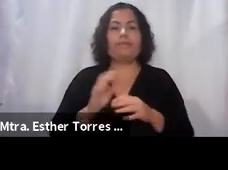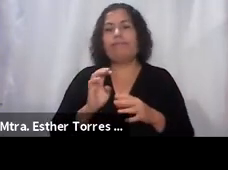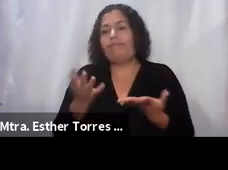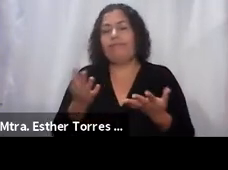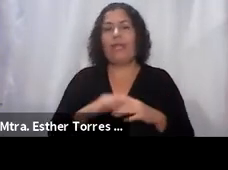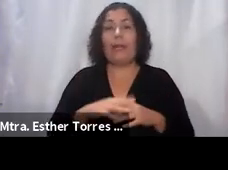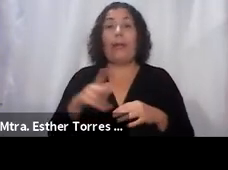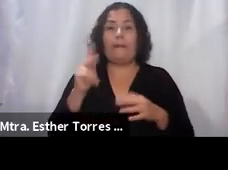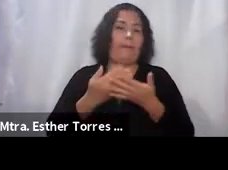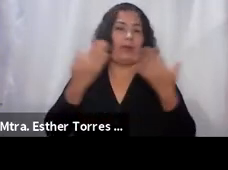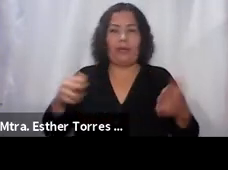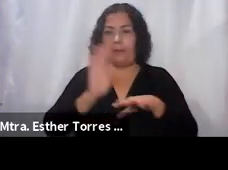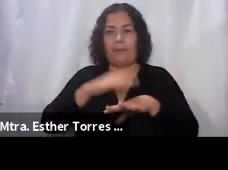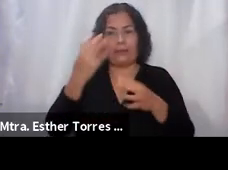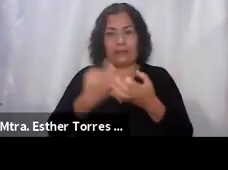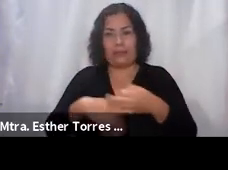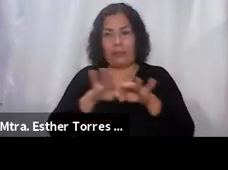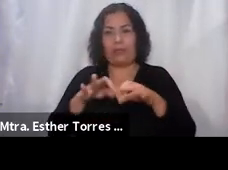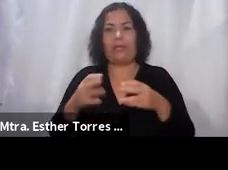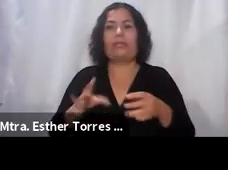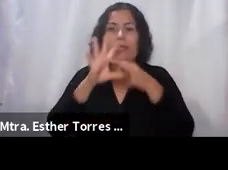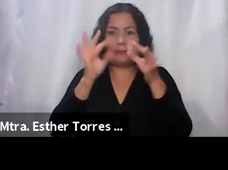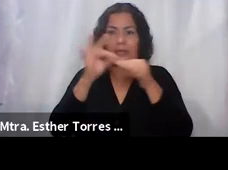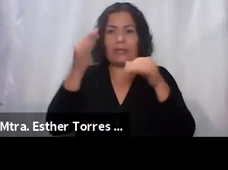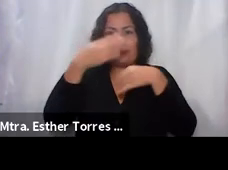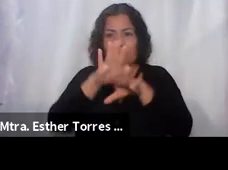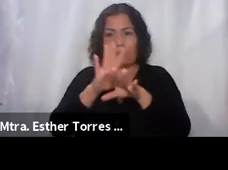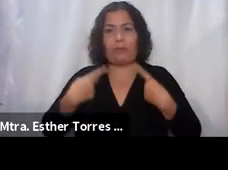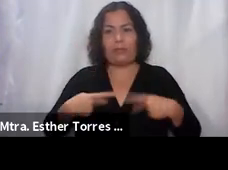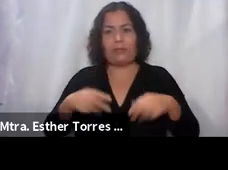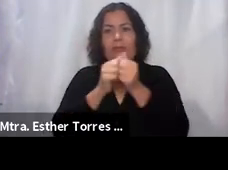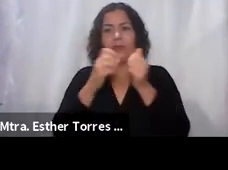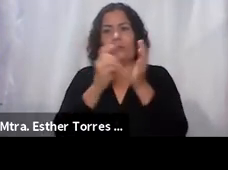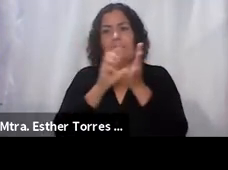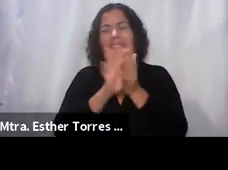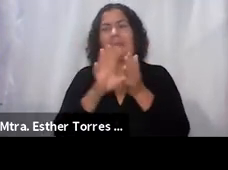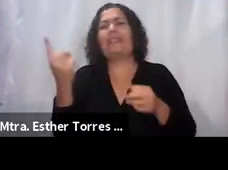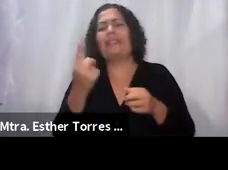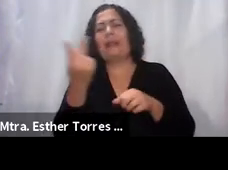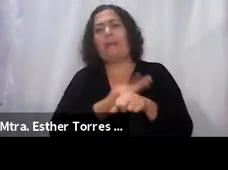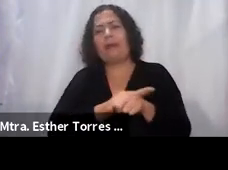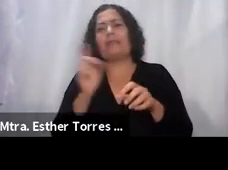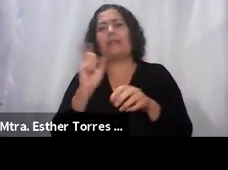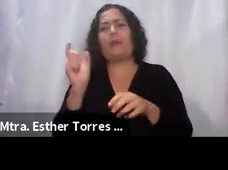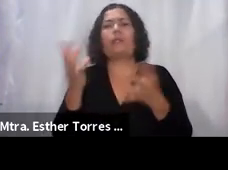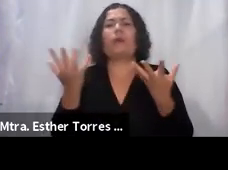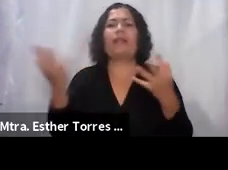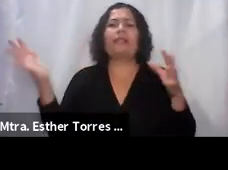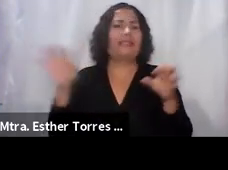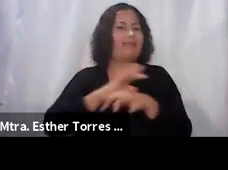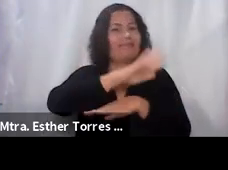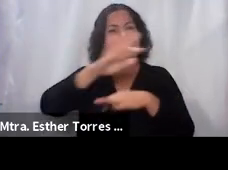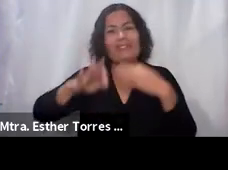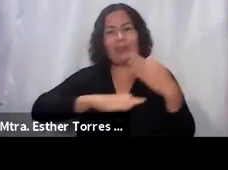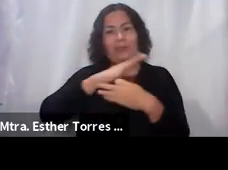con discapacidad, ¿no? ¿Qué es lo que pasa, ¿no? Cuando estamos haciendo todos estos cambios en nuestras calles.